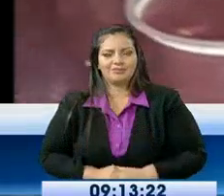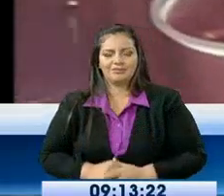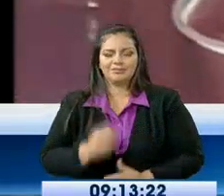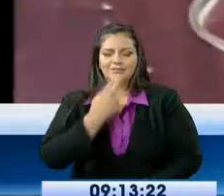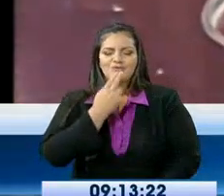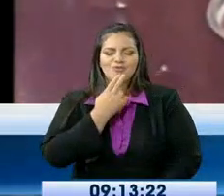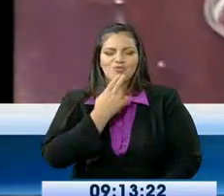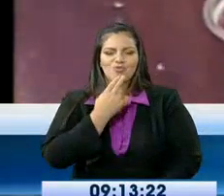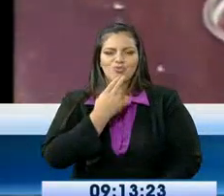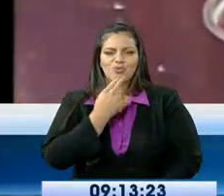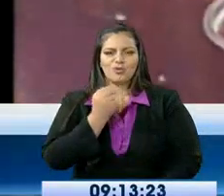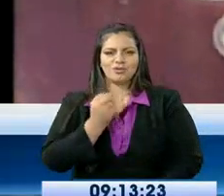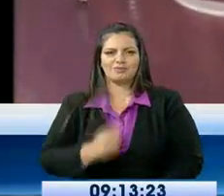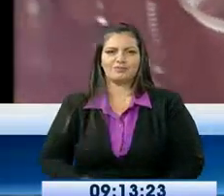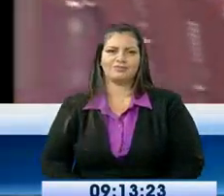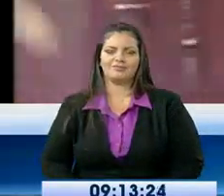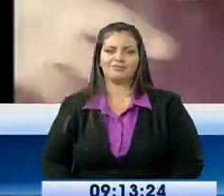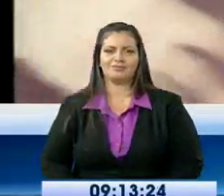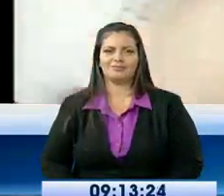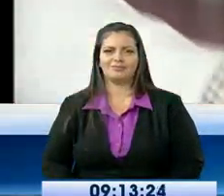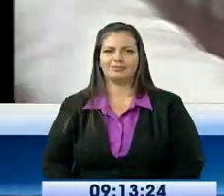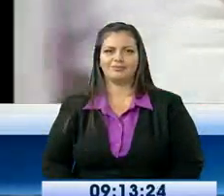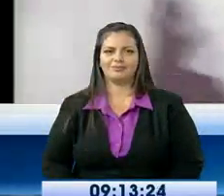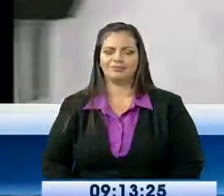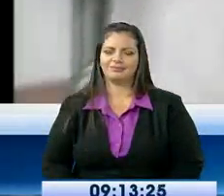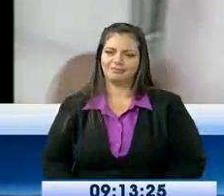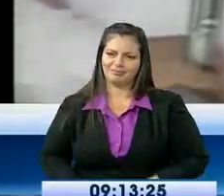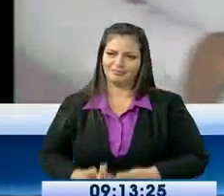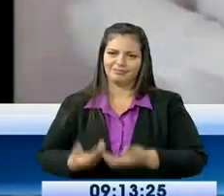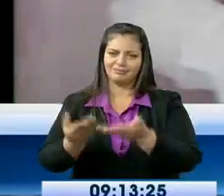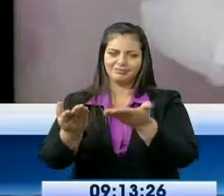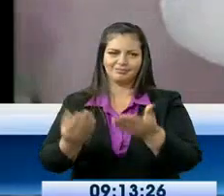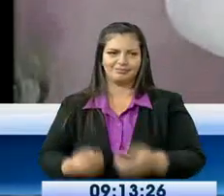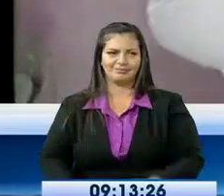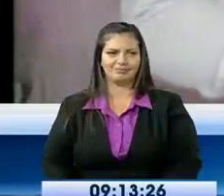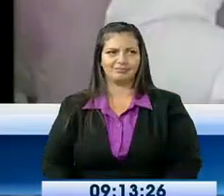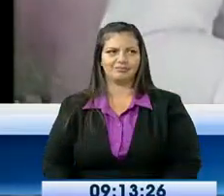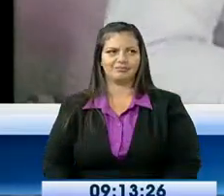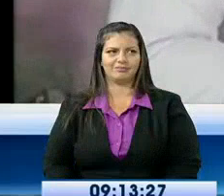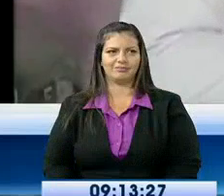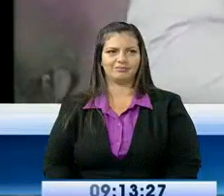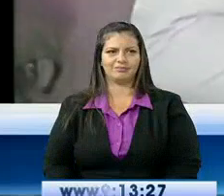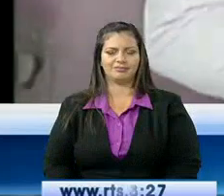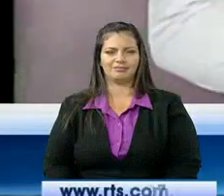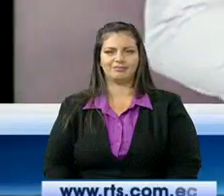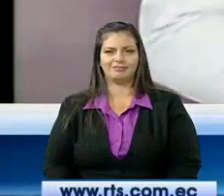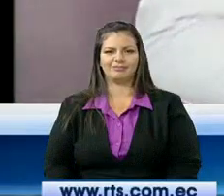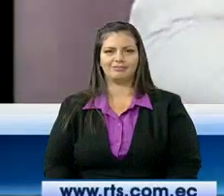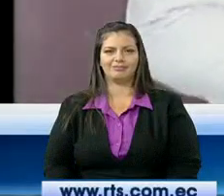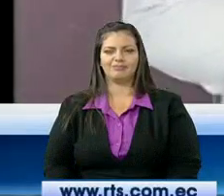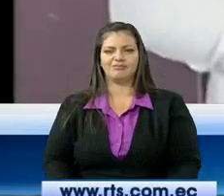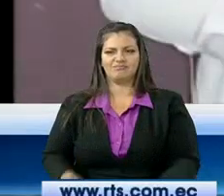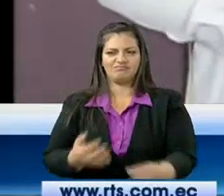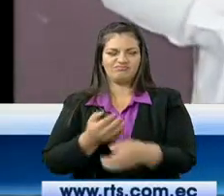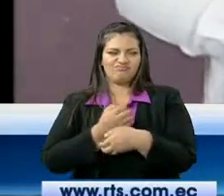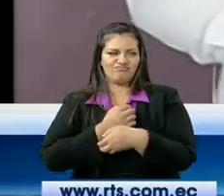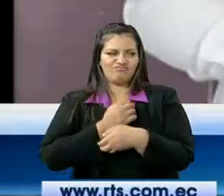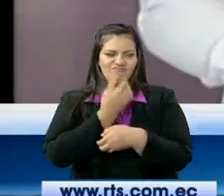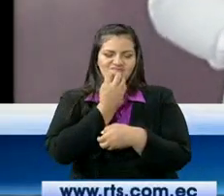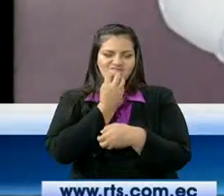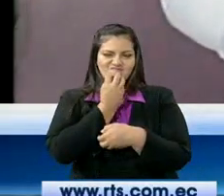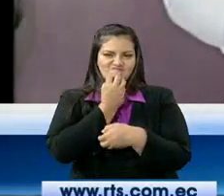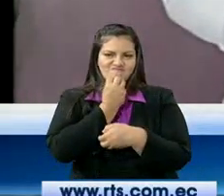bebida muy dulce. Así que compártala. Bueno, ya, si usted es un poquito, Hugo Roselena, un poquito egoísta, como